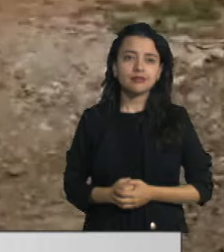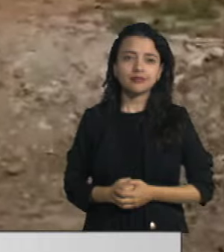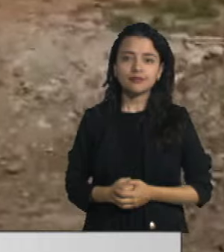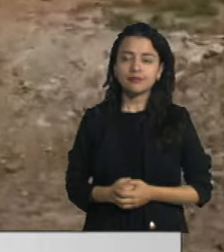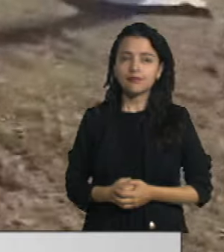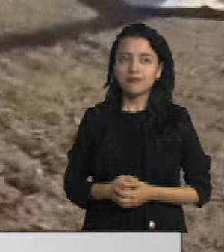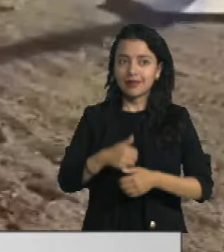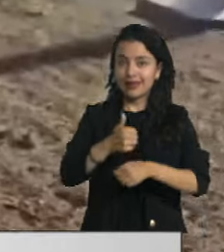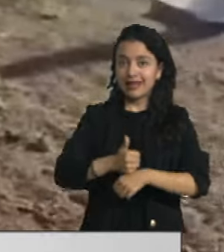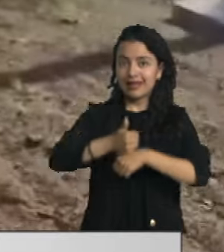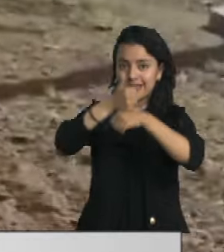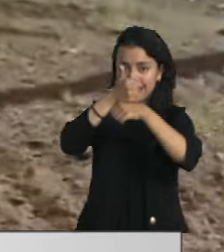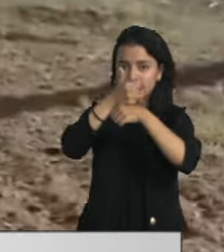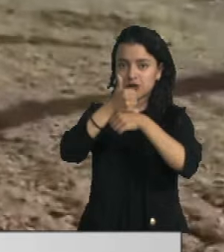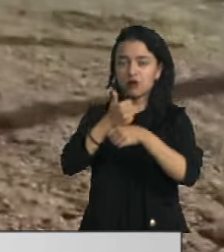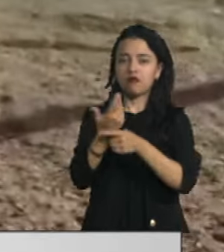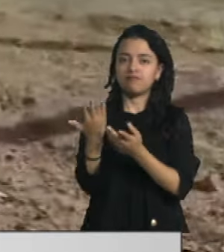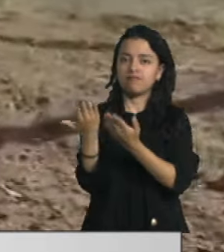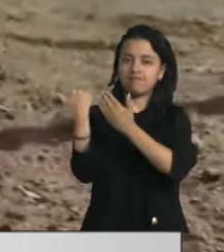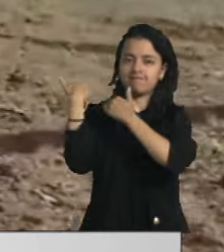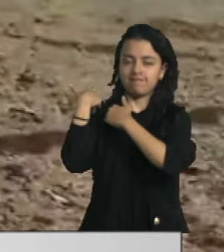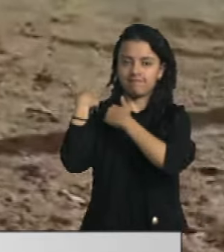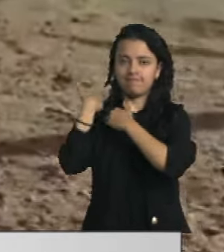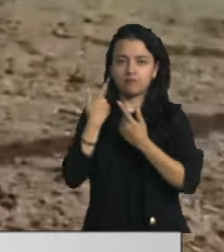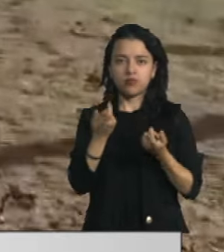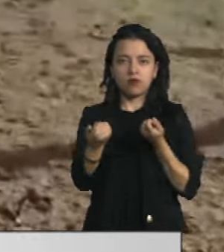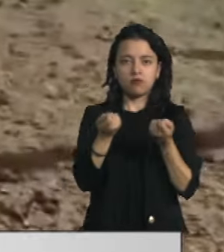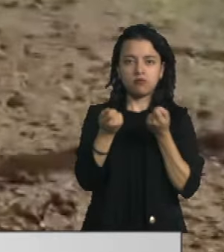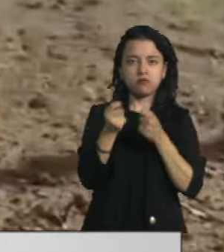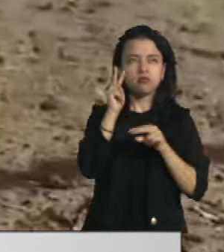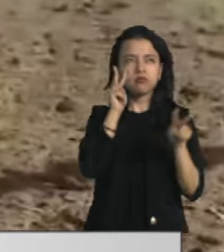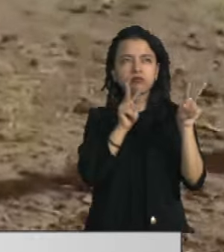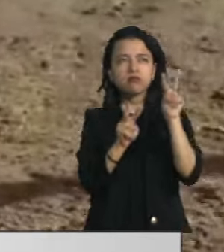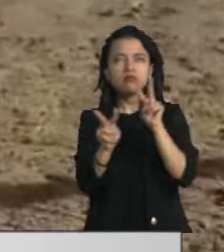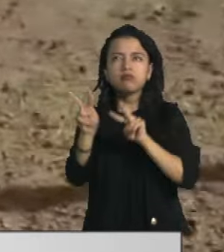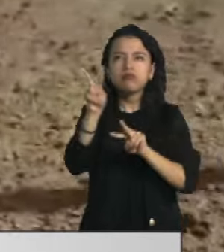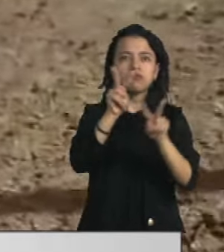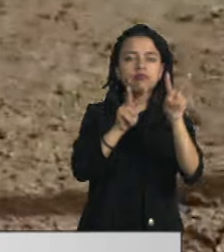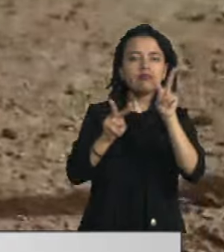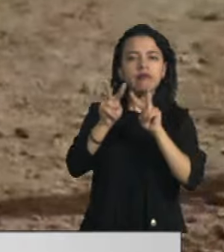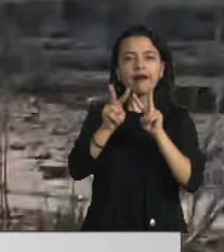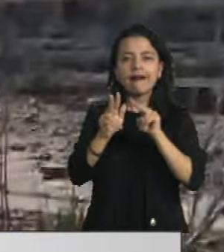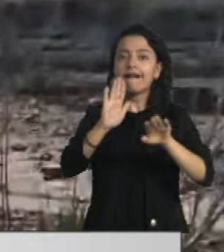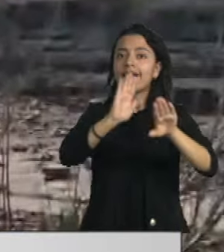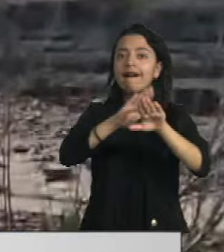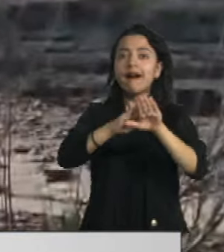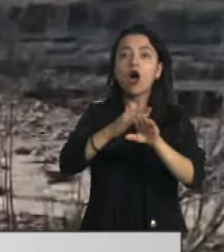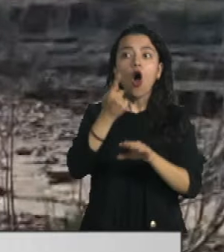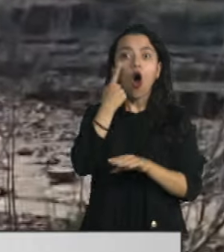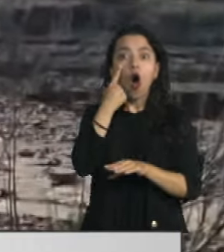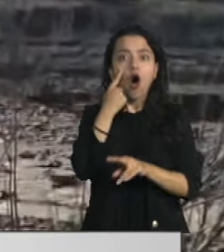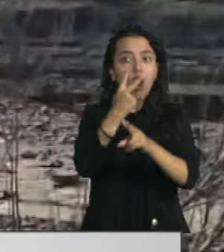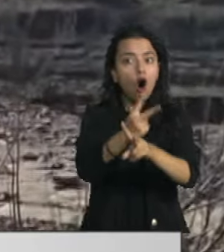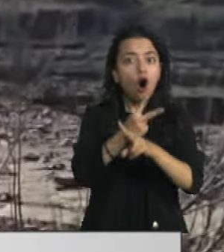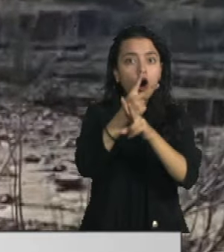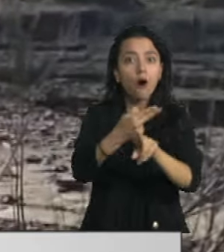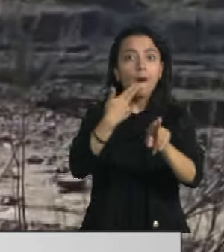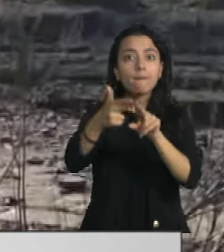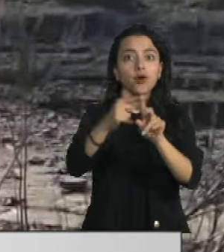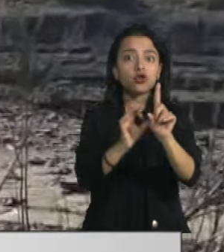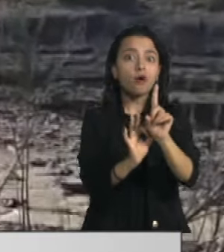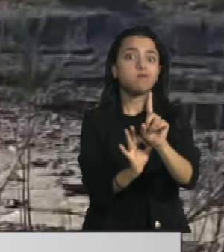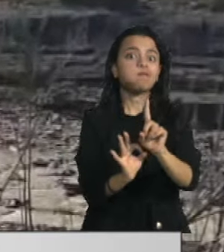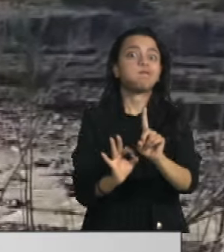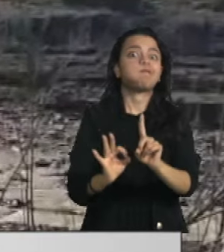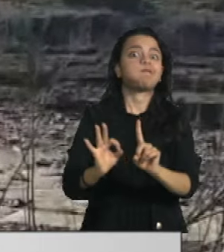La Dirección General de Meteorología había anunciado que varias localidades sufrirían durante la semana una fuerte ola de calor con